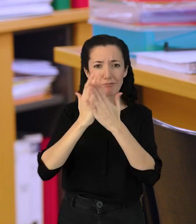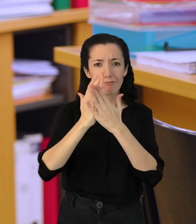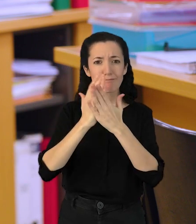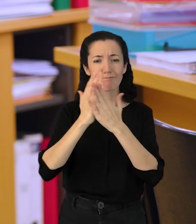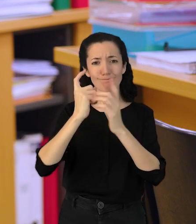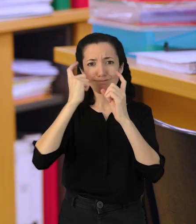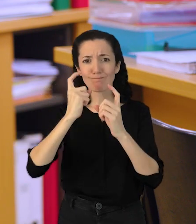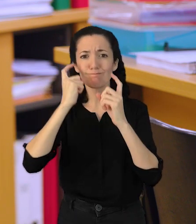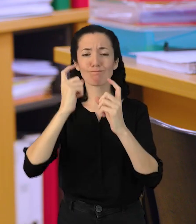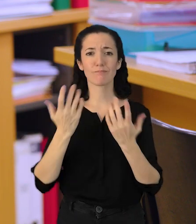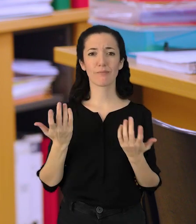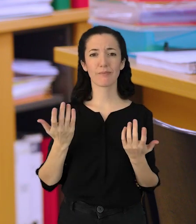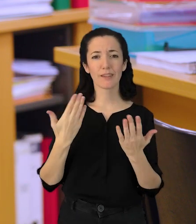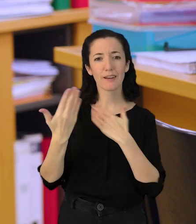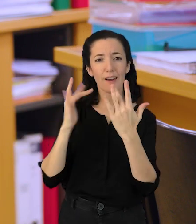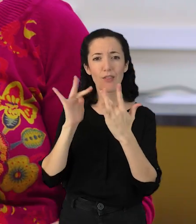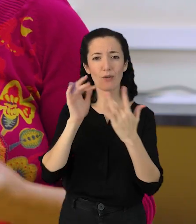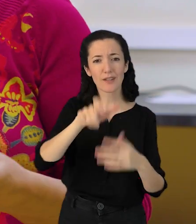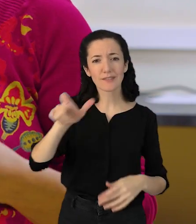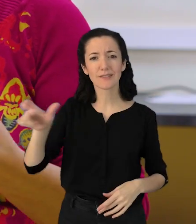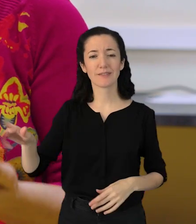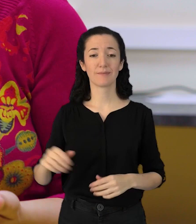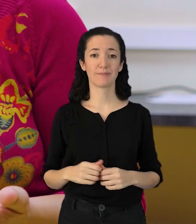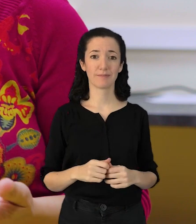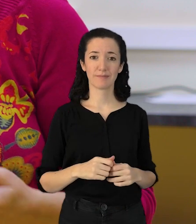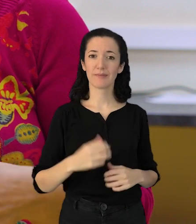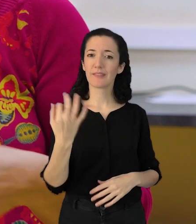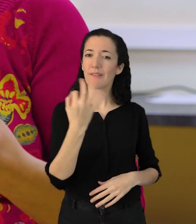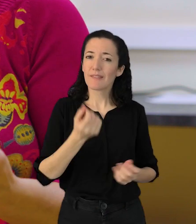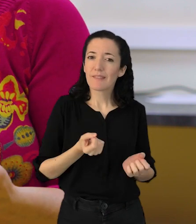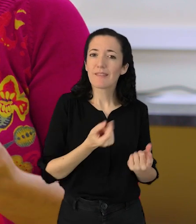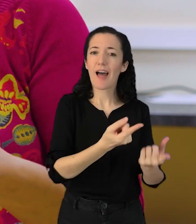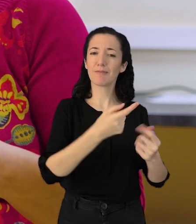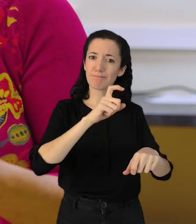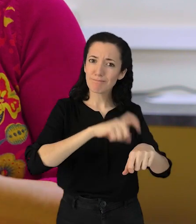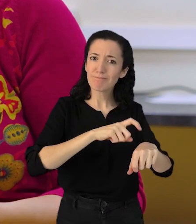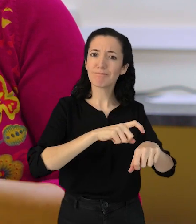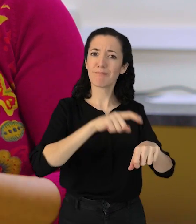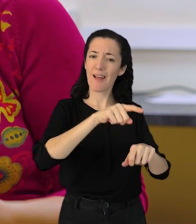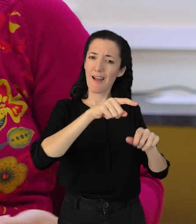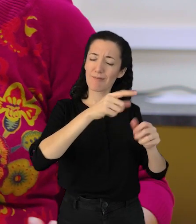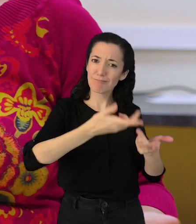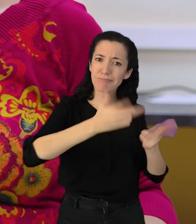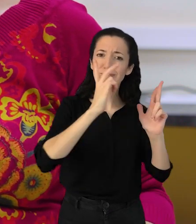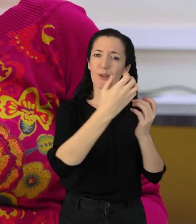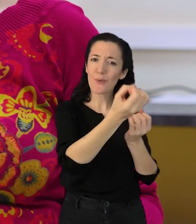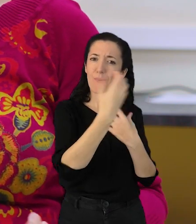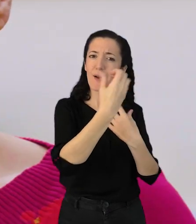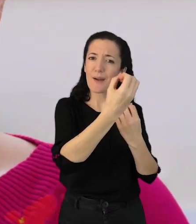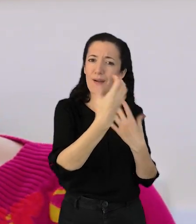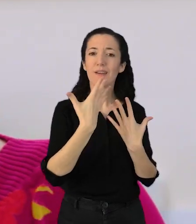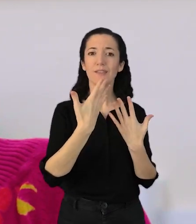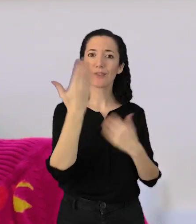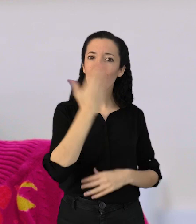rendimiento escolar, relaciones con los demás. Si tú no les das el espacio de poderte contar cómo ha sido todo su día en el